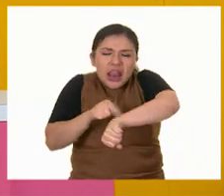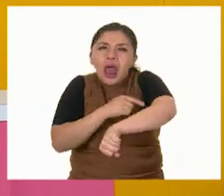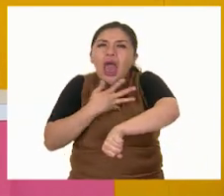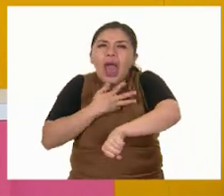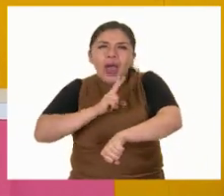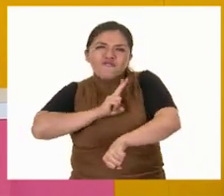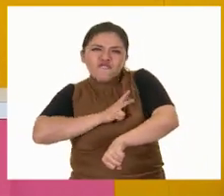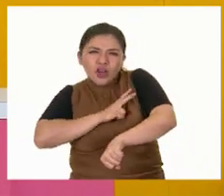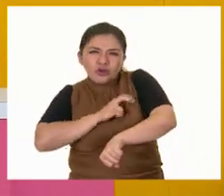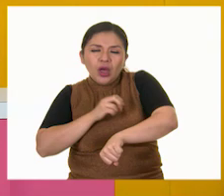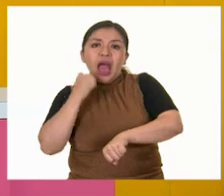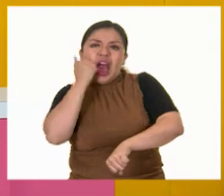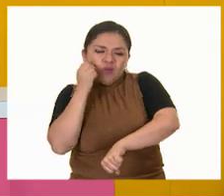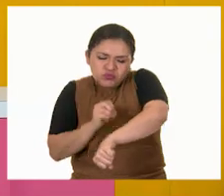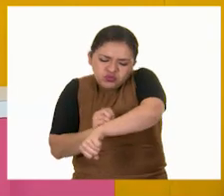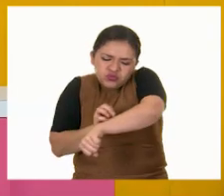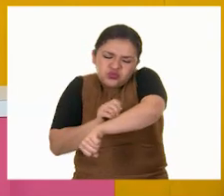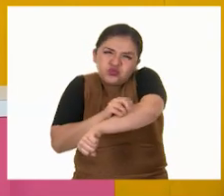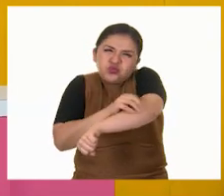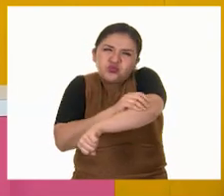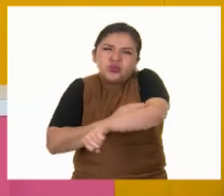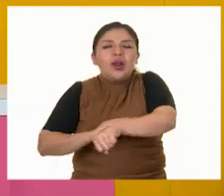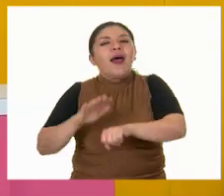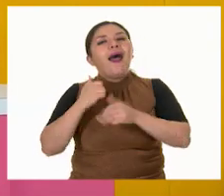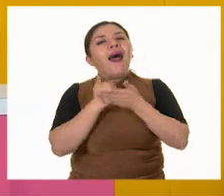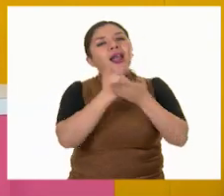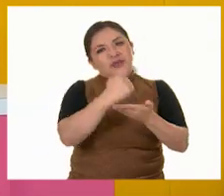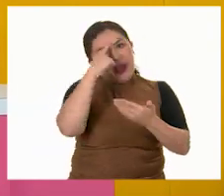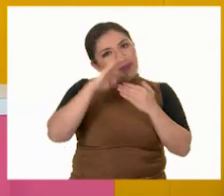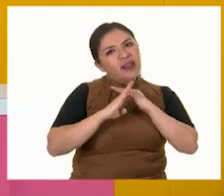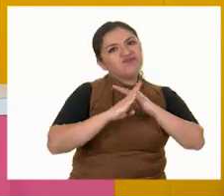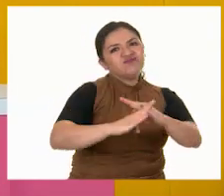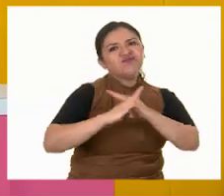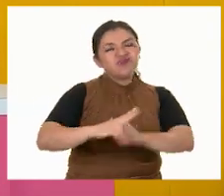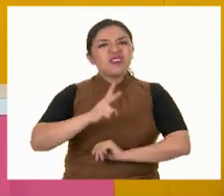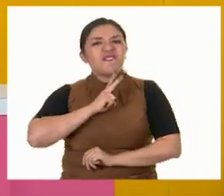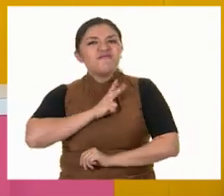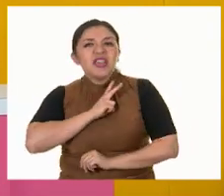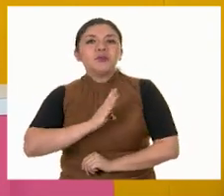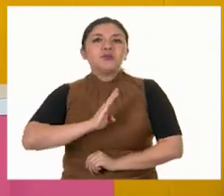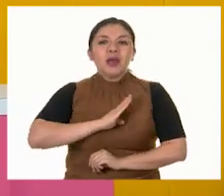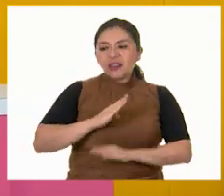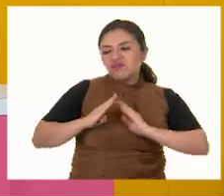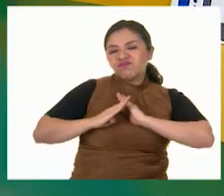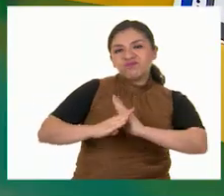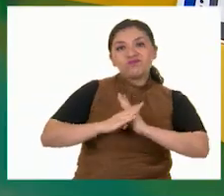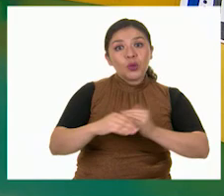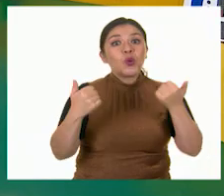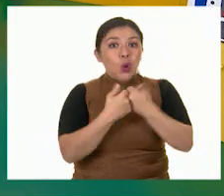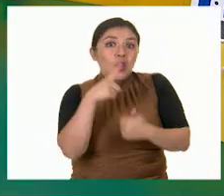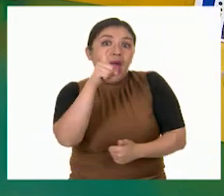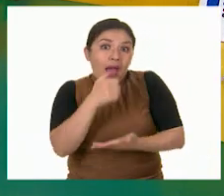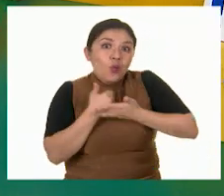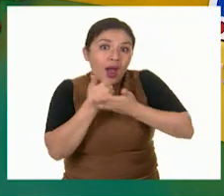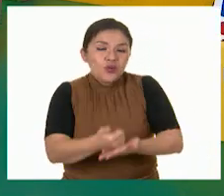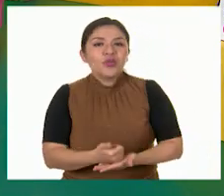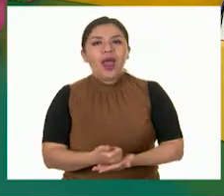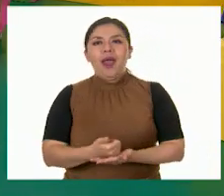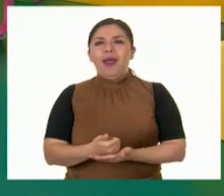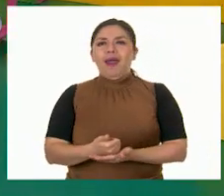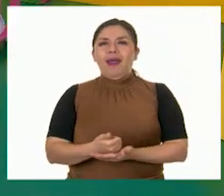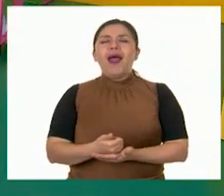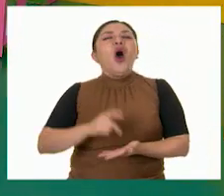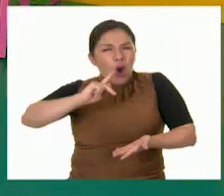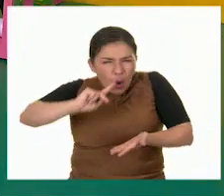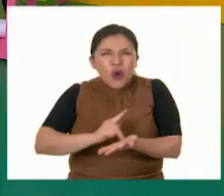las moléculas del jabón pues van a ayudar a alejar a todos esos virus y bacterias con ayuda del agua. Explícalo otra vez.